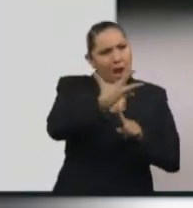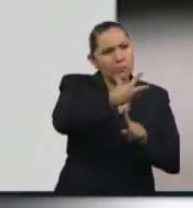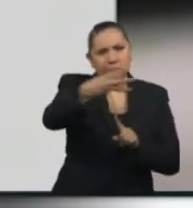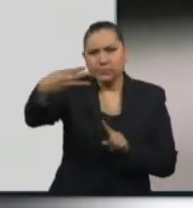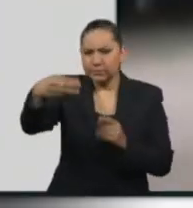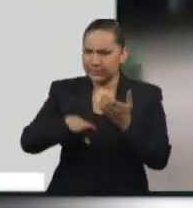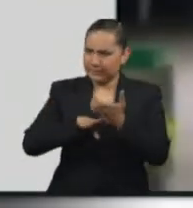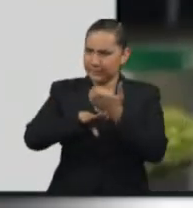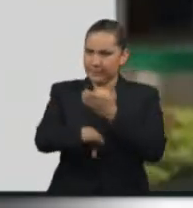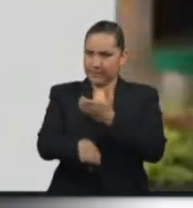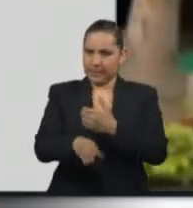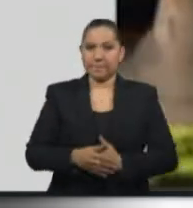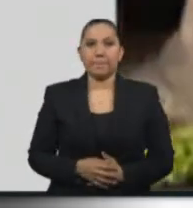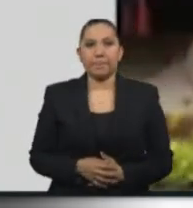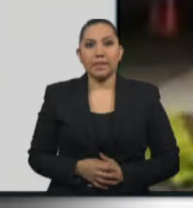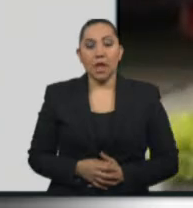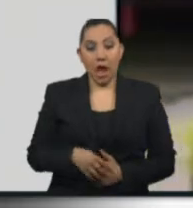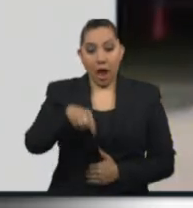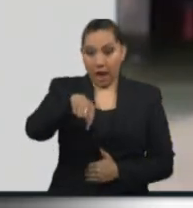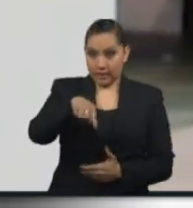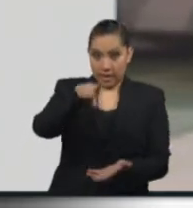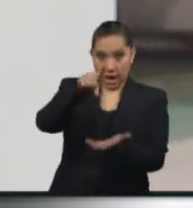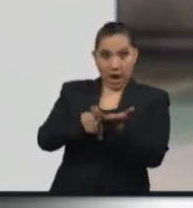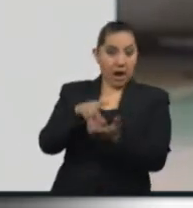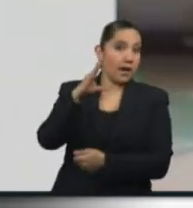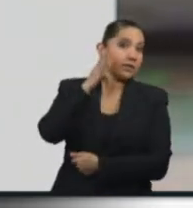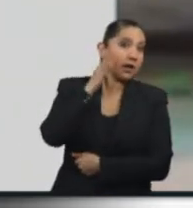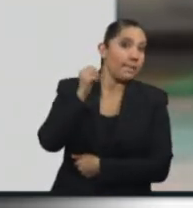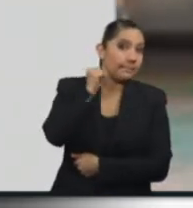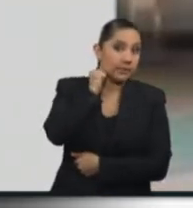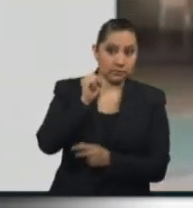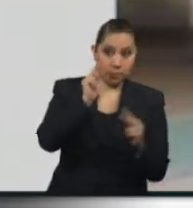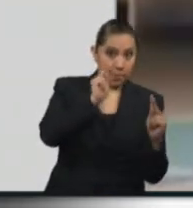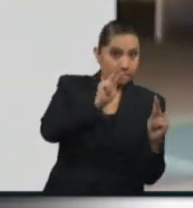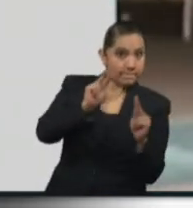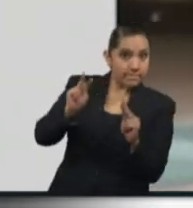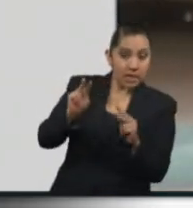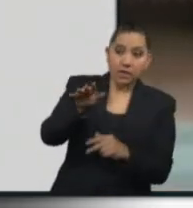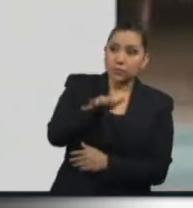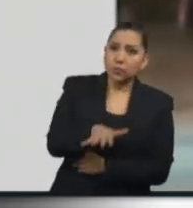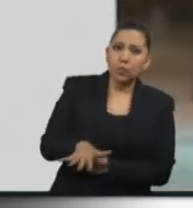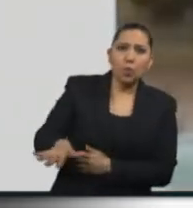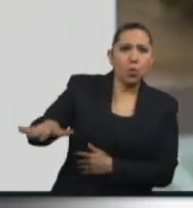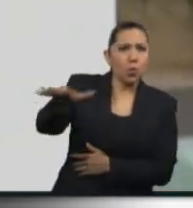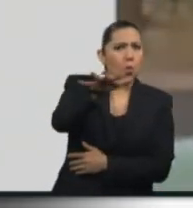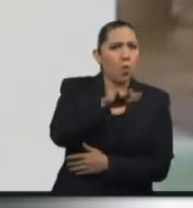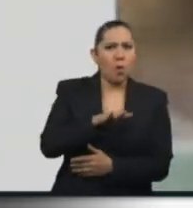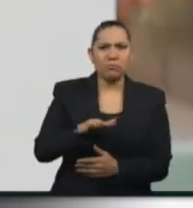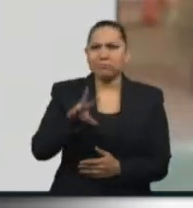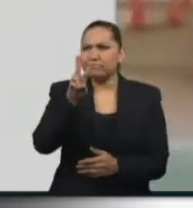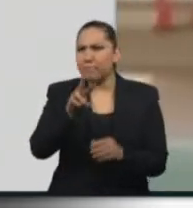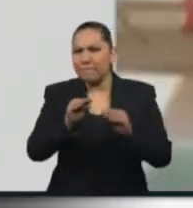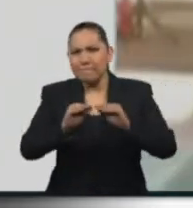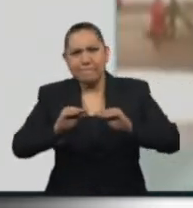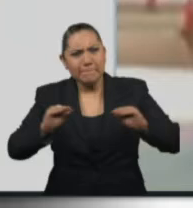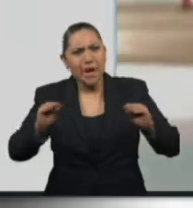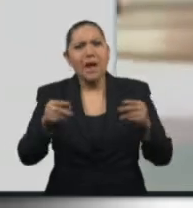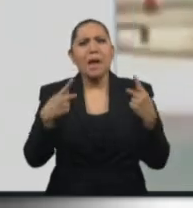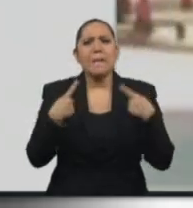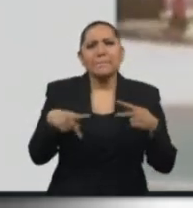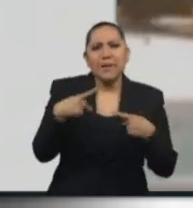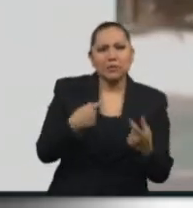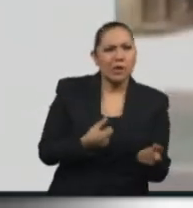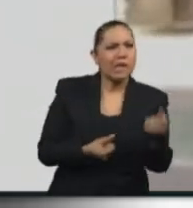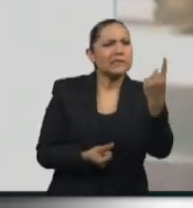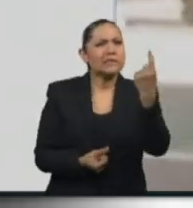Este Senado, este inmueble, ya está simple y sencillamente con el personal de